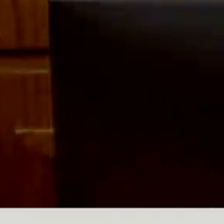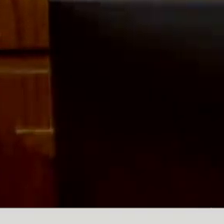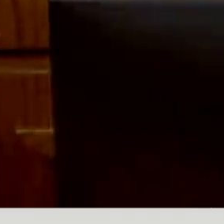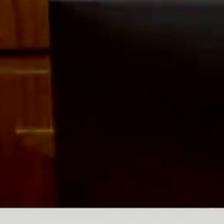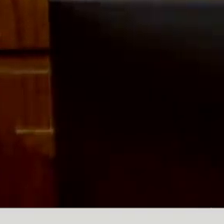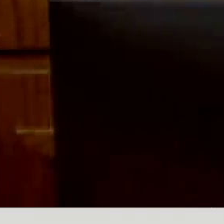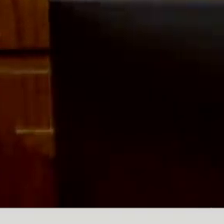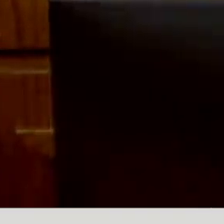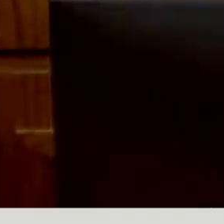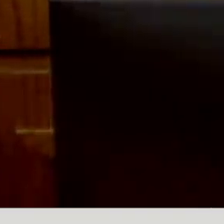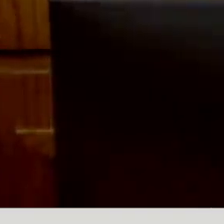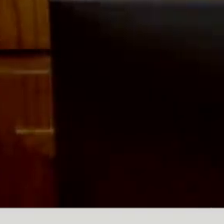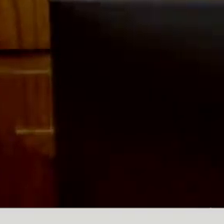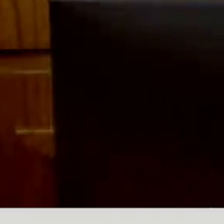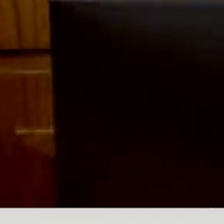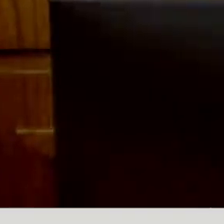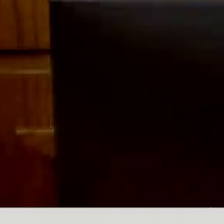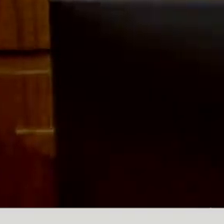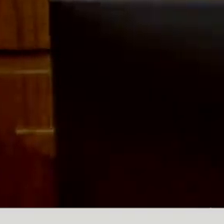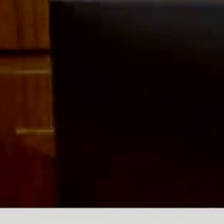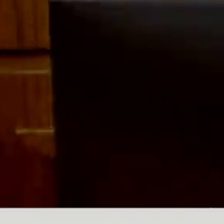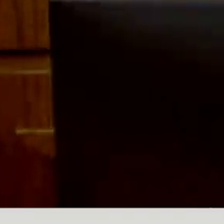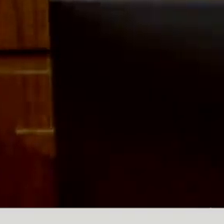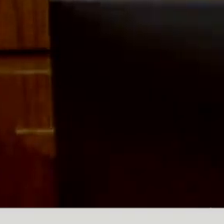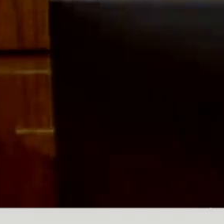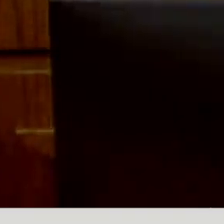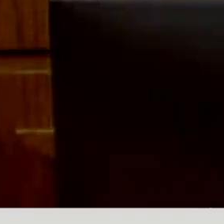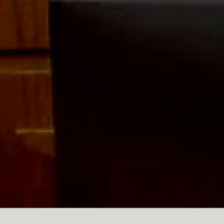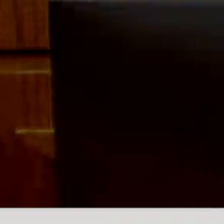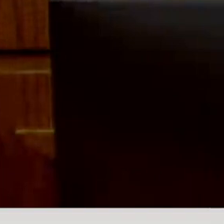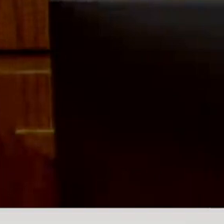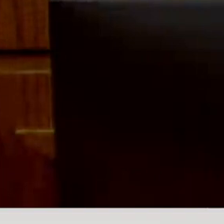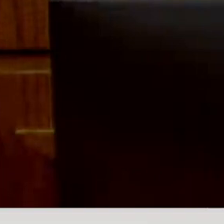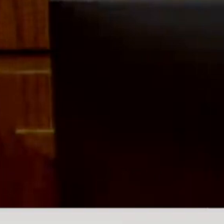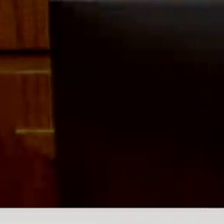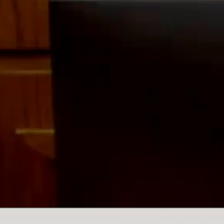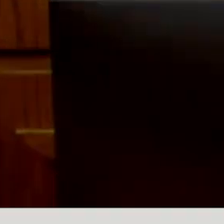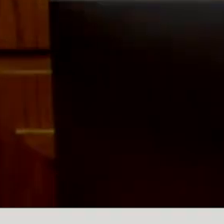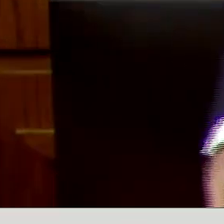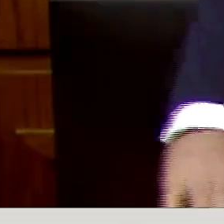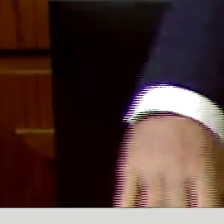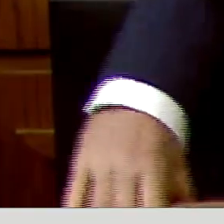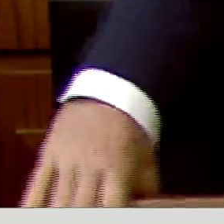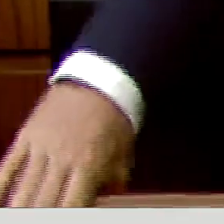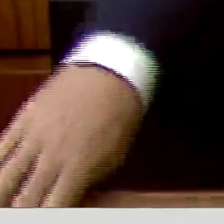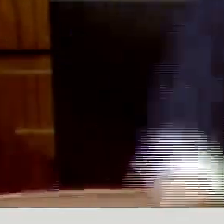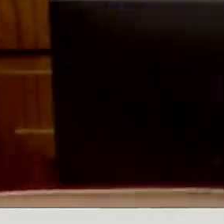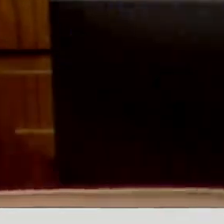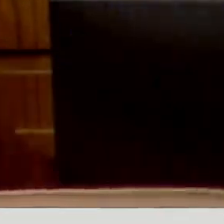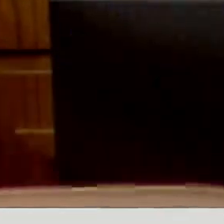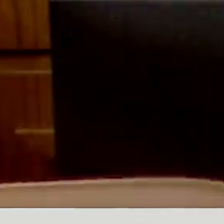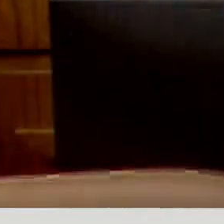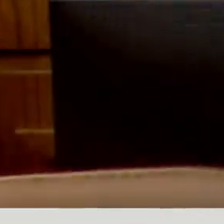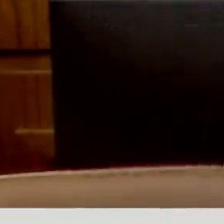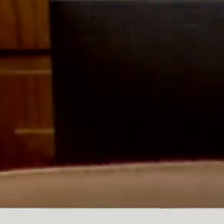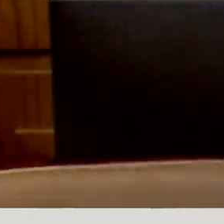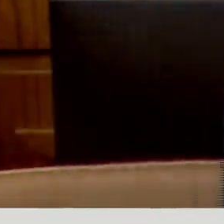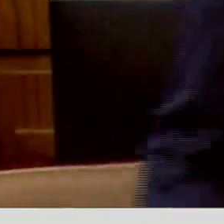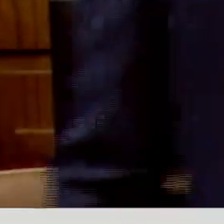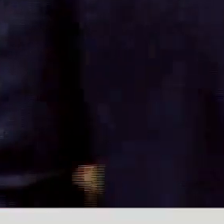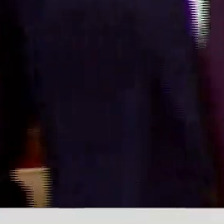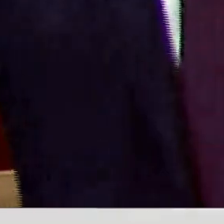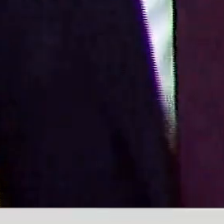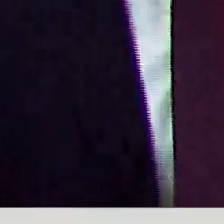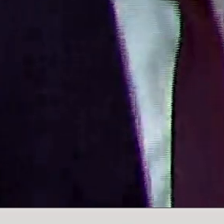comisión me cuesta entender por qué le diríamos que no un proyecto de dos artículos que para